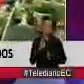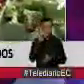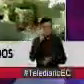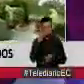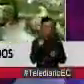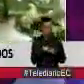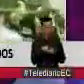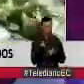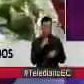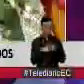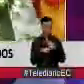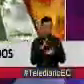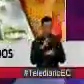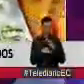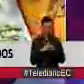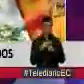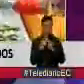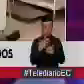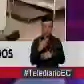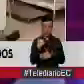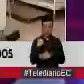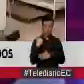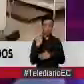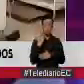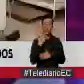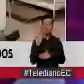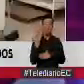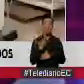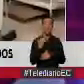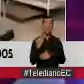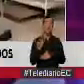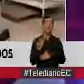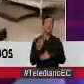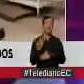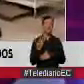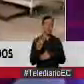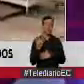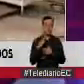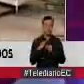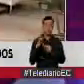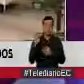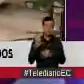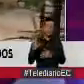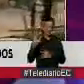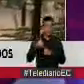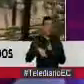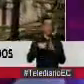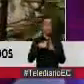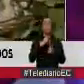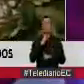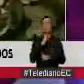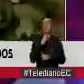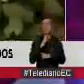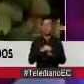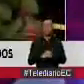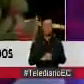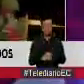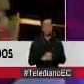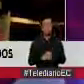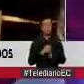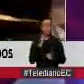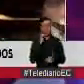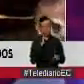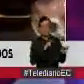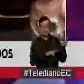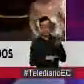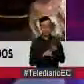acuerdos comerciales, como el que ya tenemos con la Unión Europea, pero que definitivamente debemos tenerlo con los Estados Unidos. De acuerdo, Daniel. Estaba